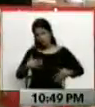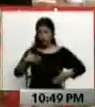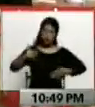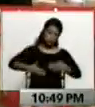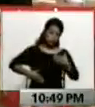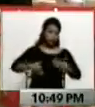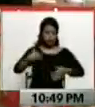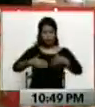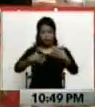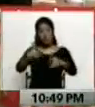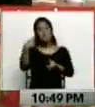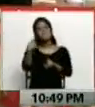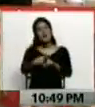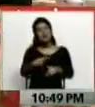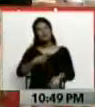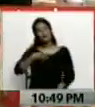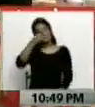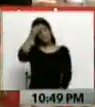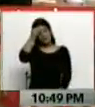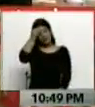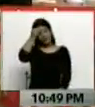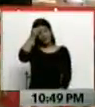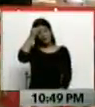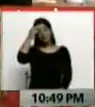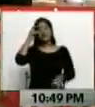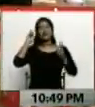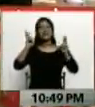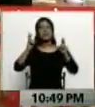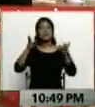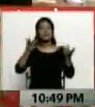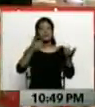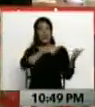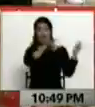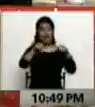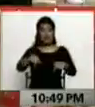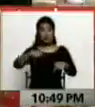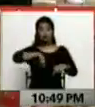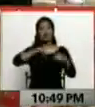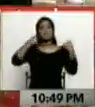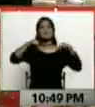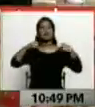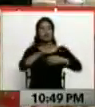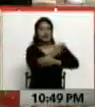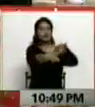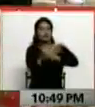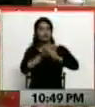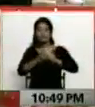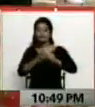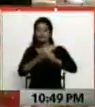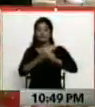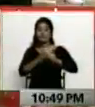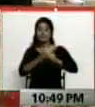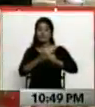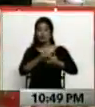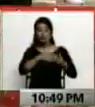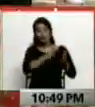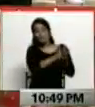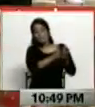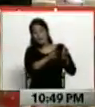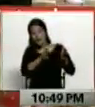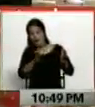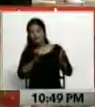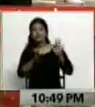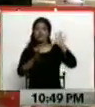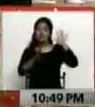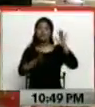renovando y además yo siempre he creído que que la la pasantía de nosotros por aquí es eso una pasantía detrás de